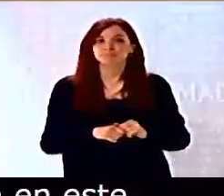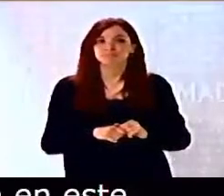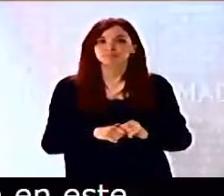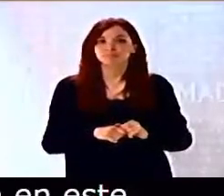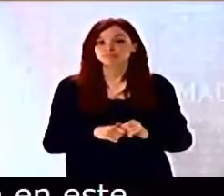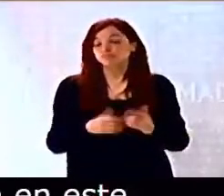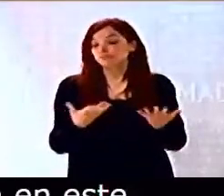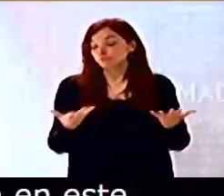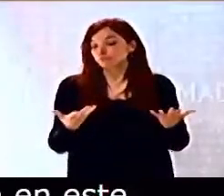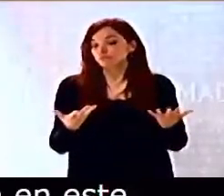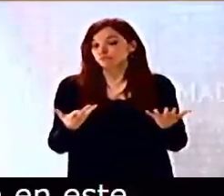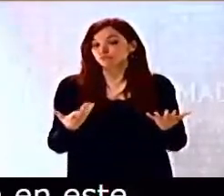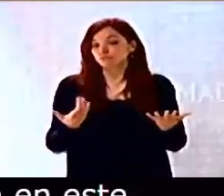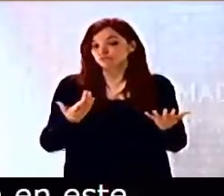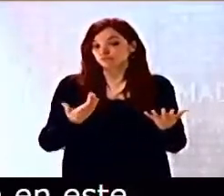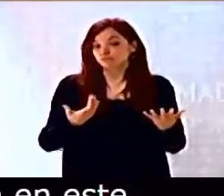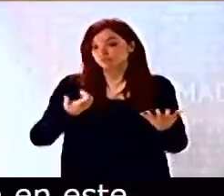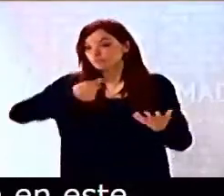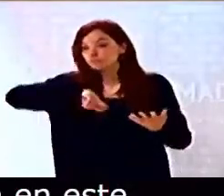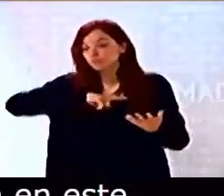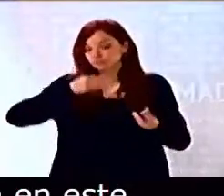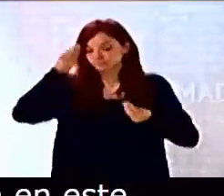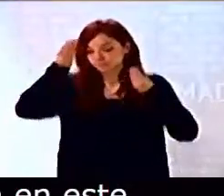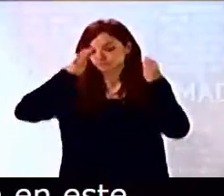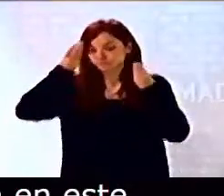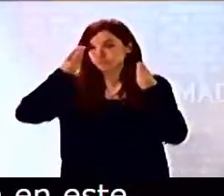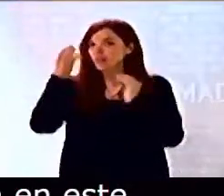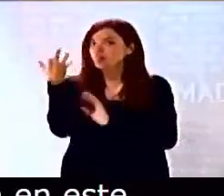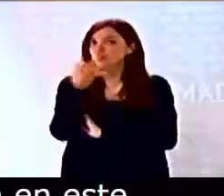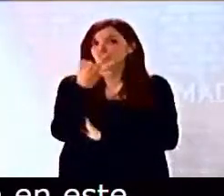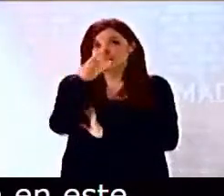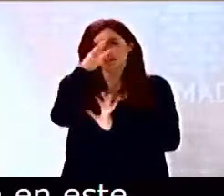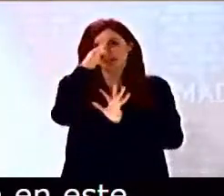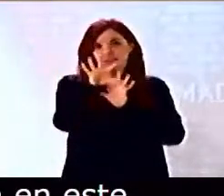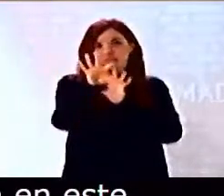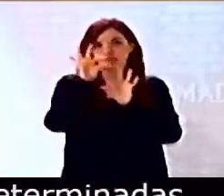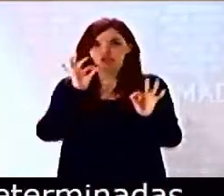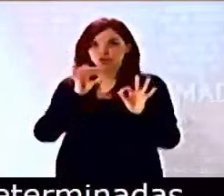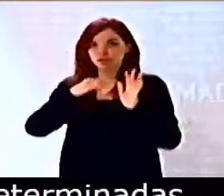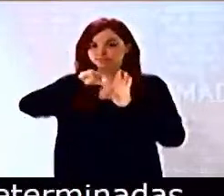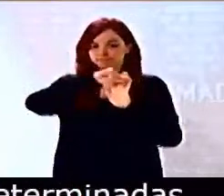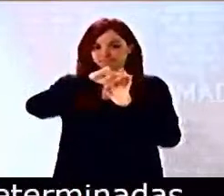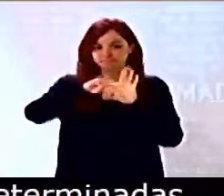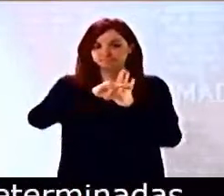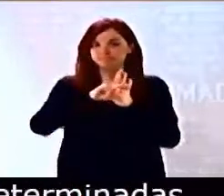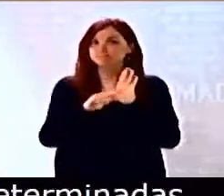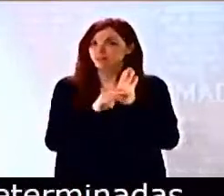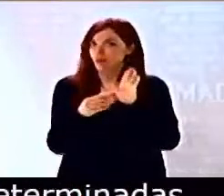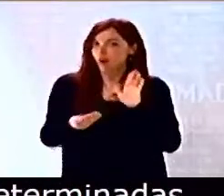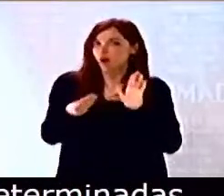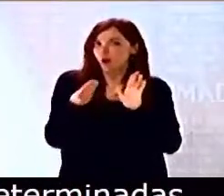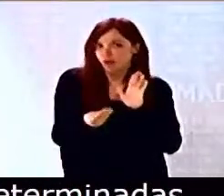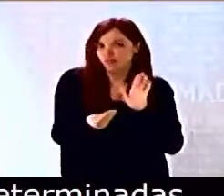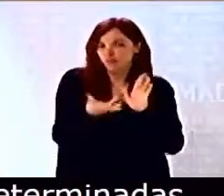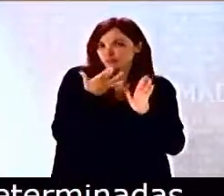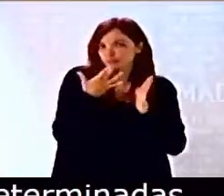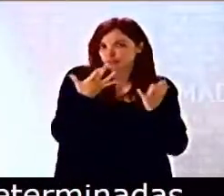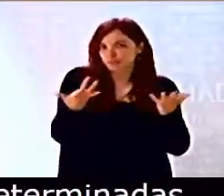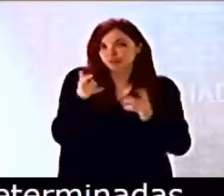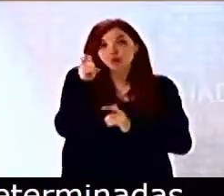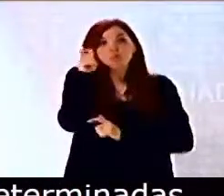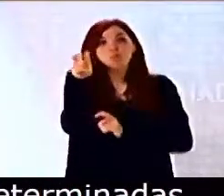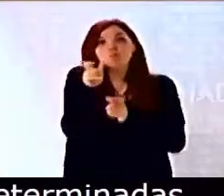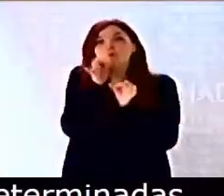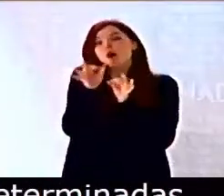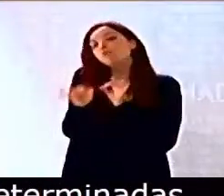y que nos hacen que tengamos que tomar determinadas decisiones. Me estoy refiriendo a localidades